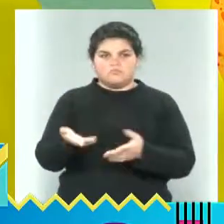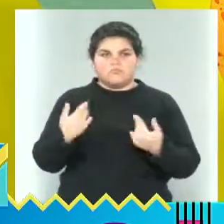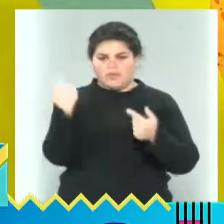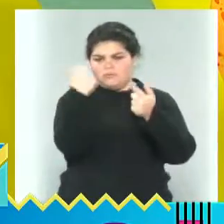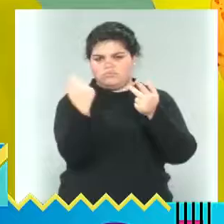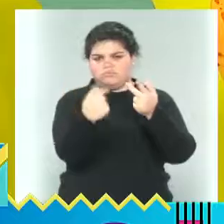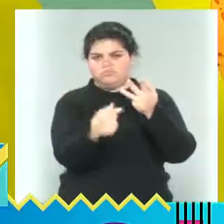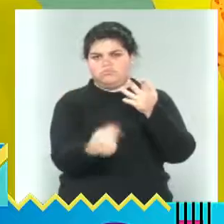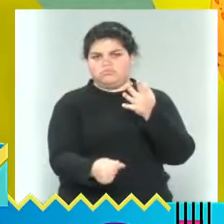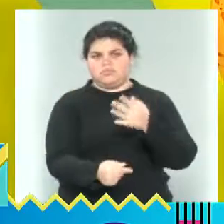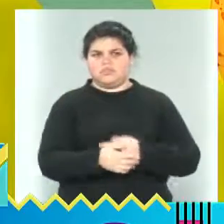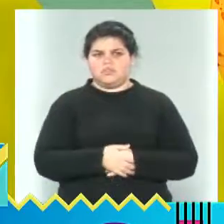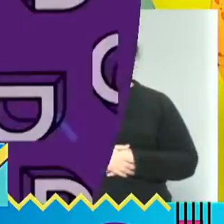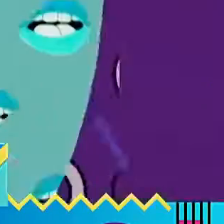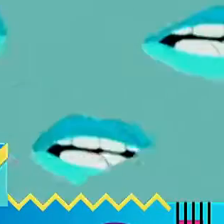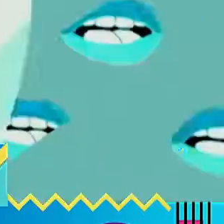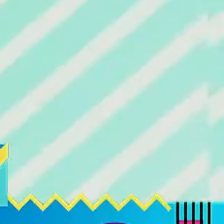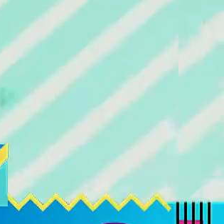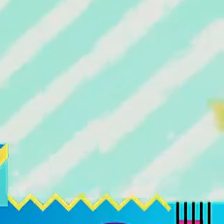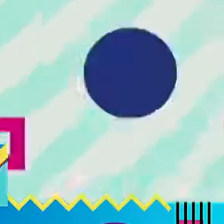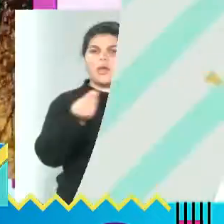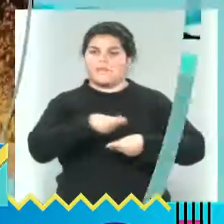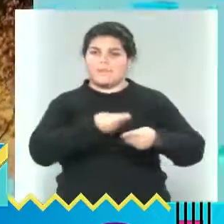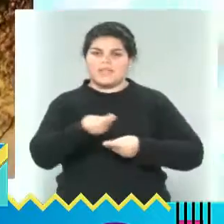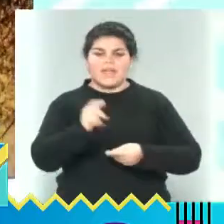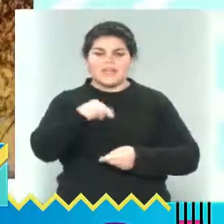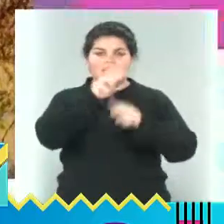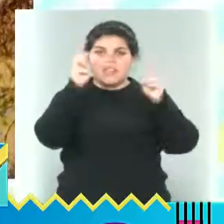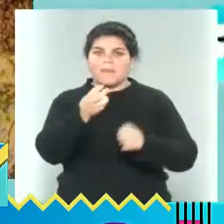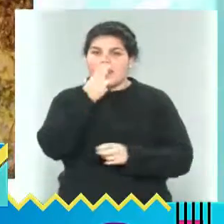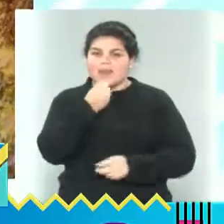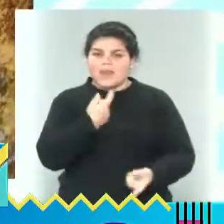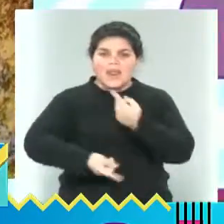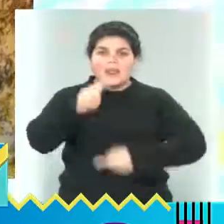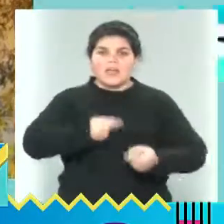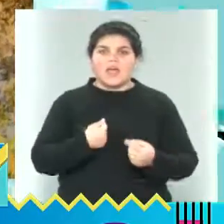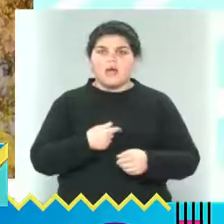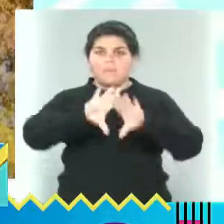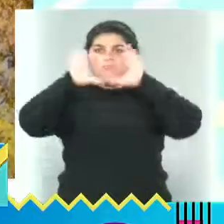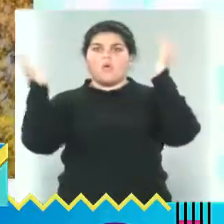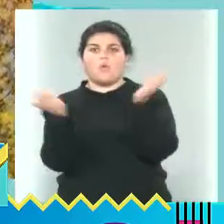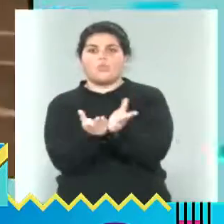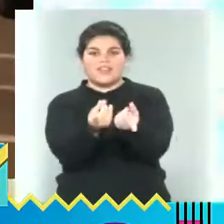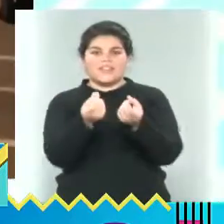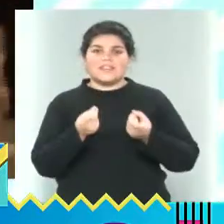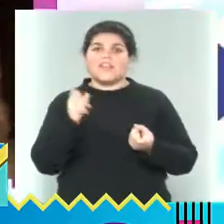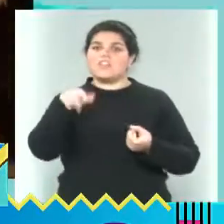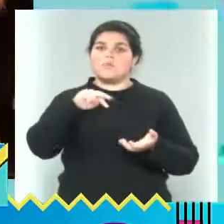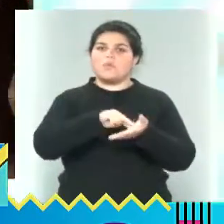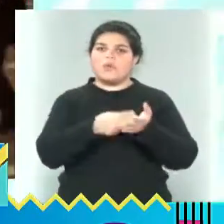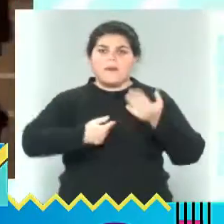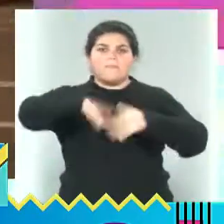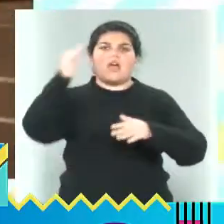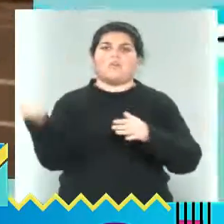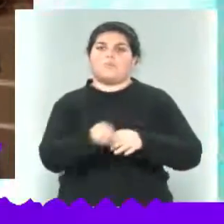montón de gente, a un montón de empresas. La energía es algo que está demandando el planeta y que es uno de los grandes problemas. Y si vamos en